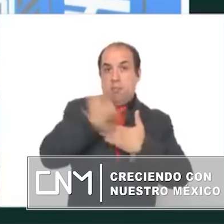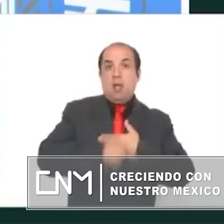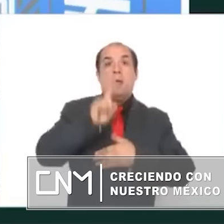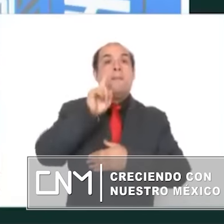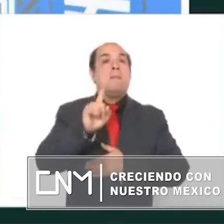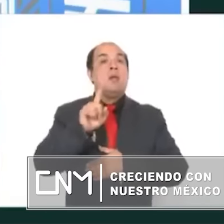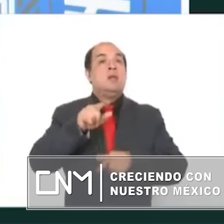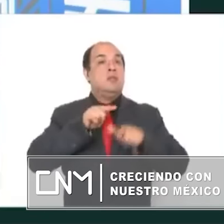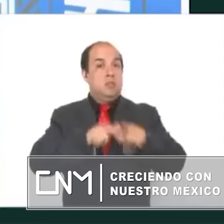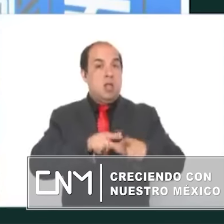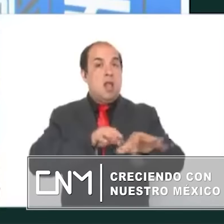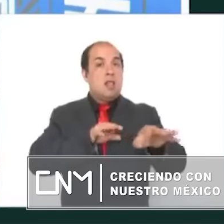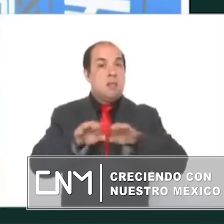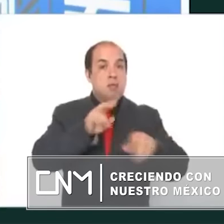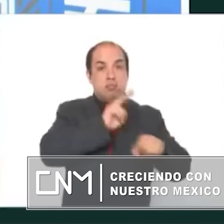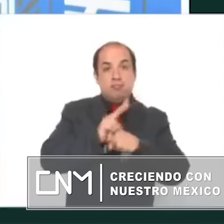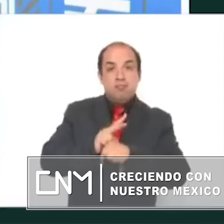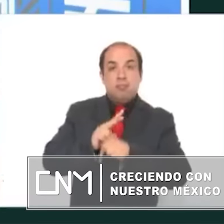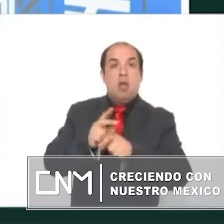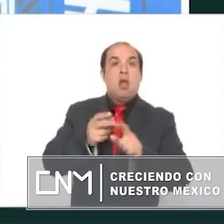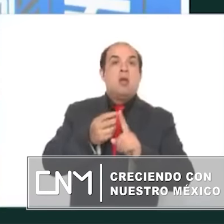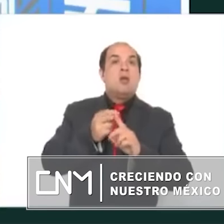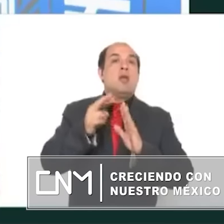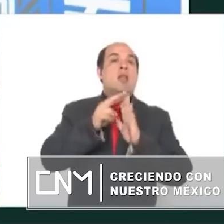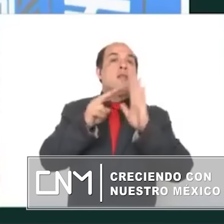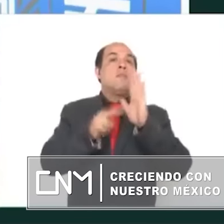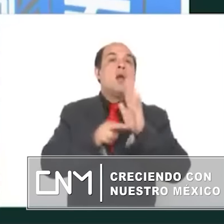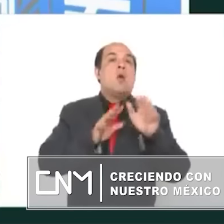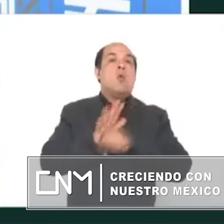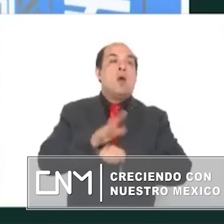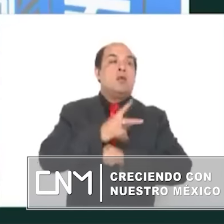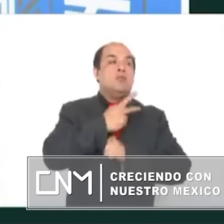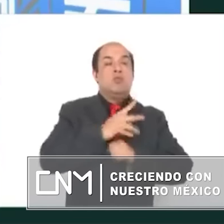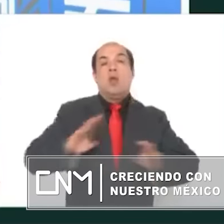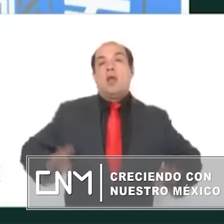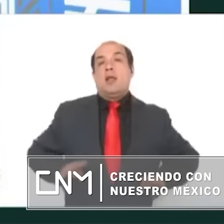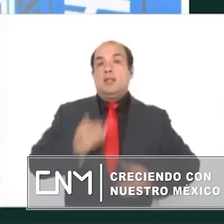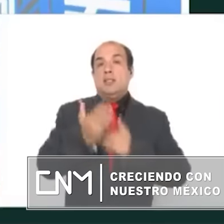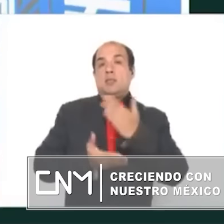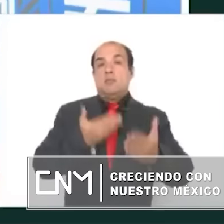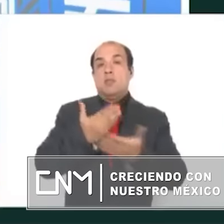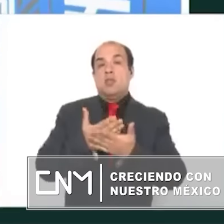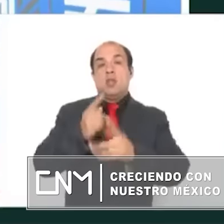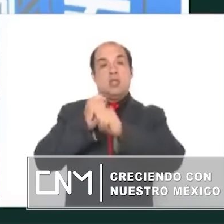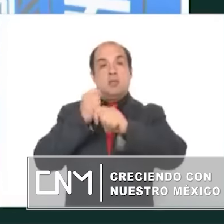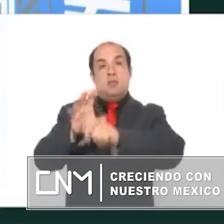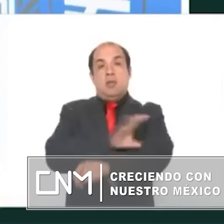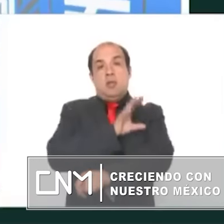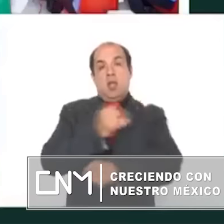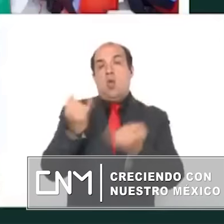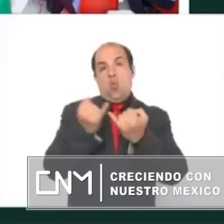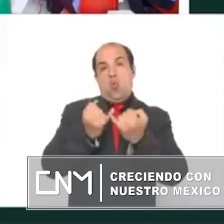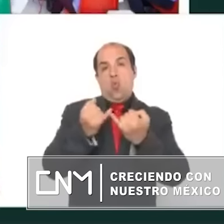una operación supervisada y normada con las características del Servicio de Trolebuses de Transportes Eléctricos, como lo hacemos en el trolebús